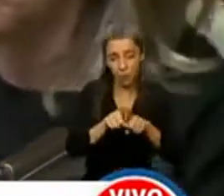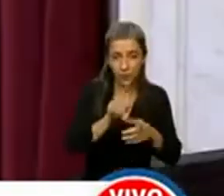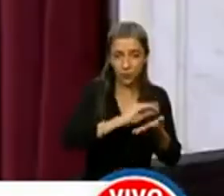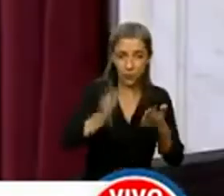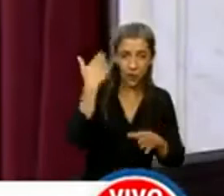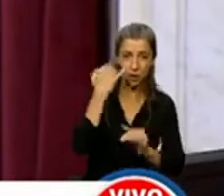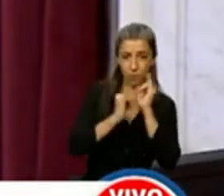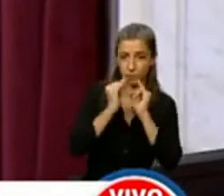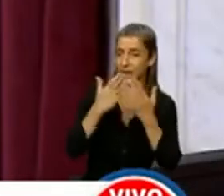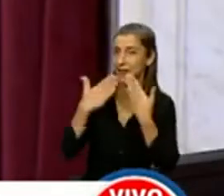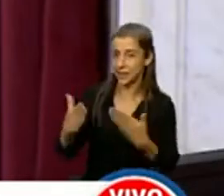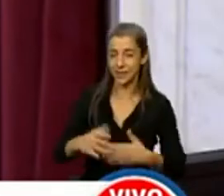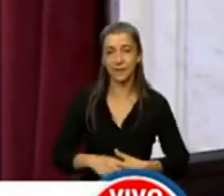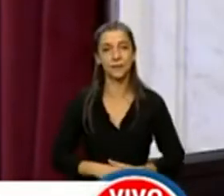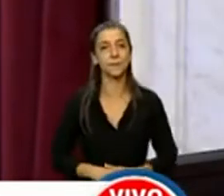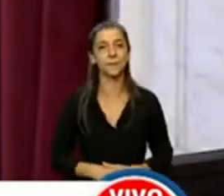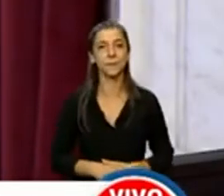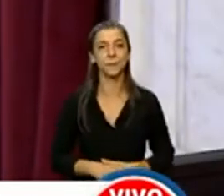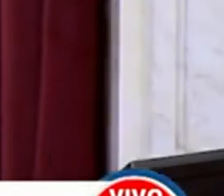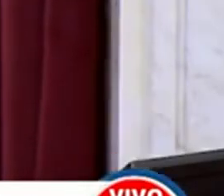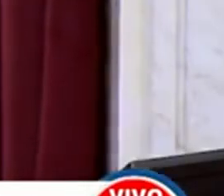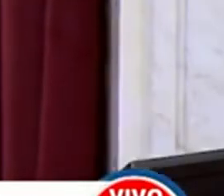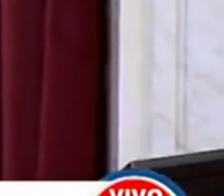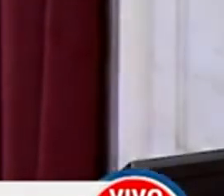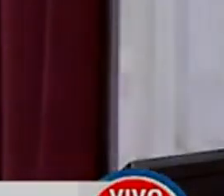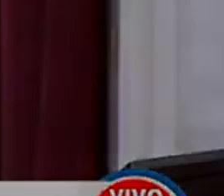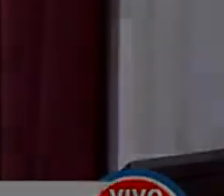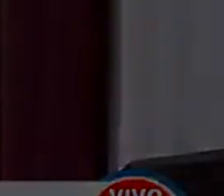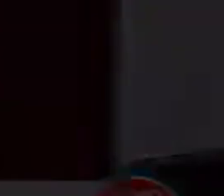Gracias, diputada. La cuestión de privilegio será girada a la Comisión de Asuntos Constitucionales.